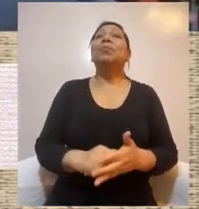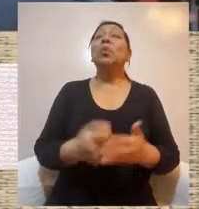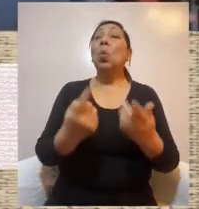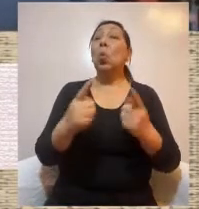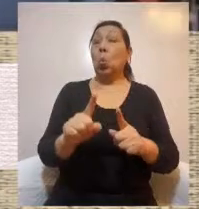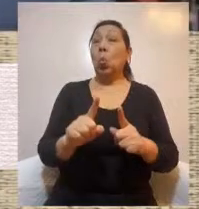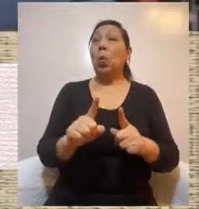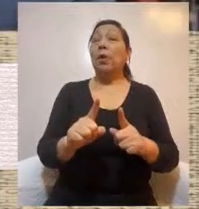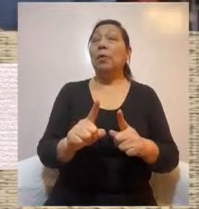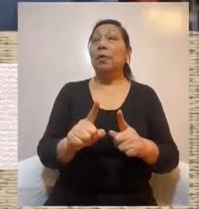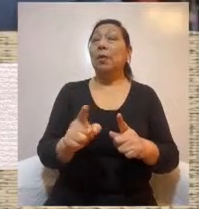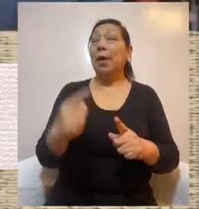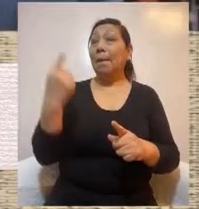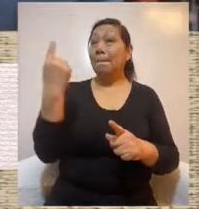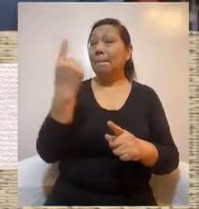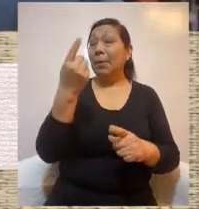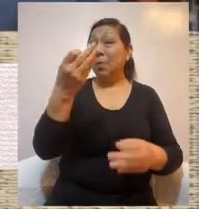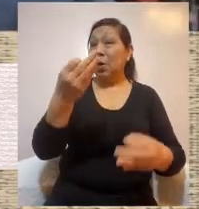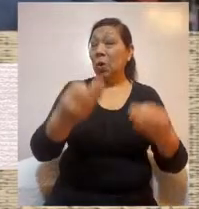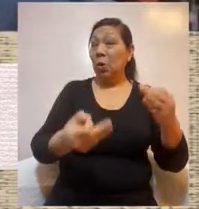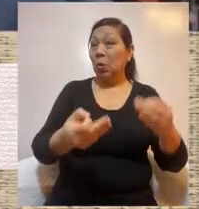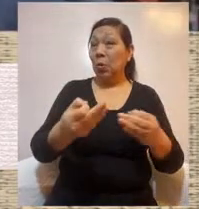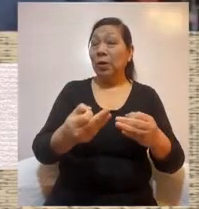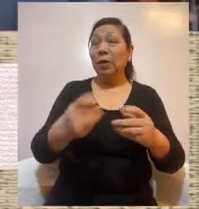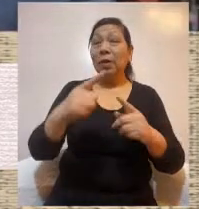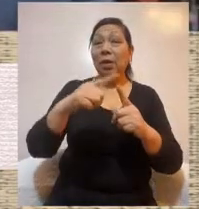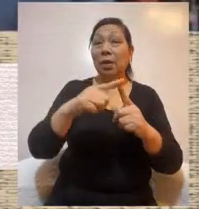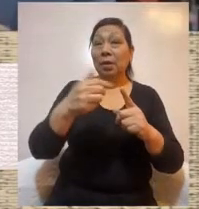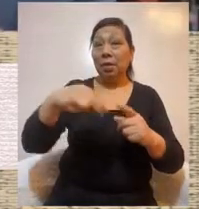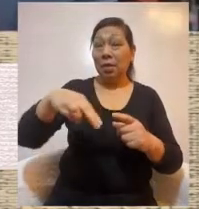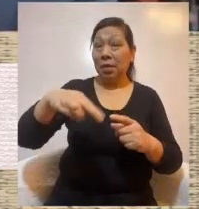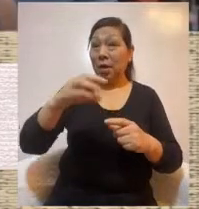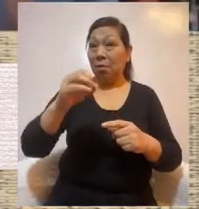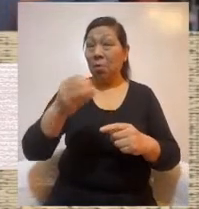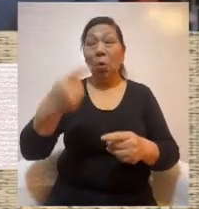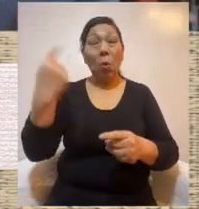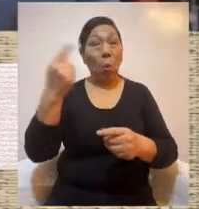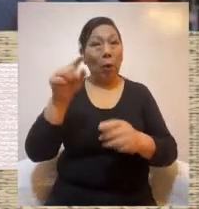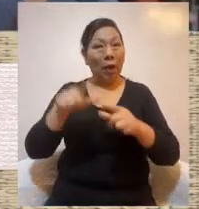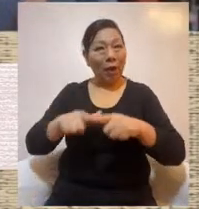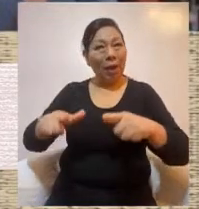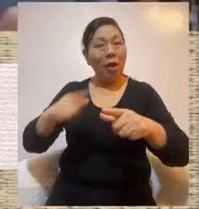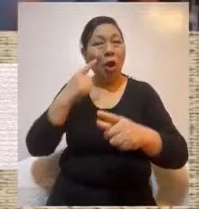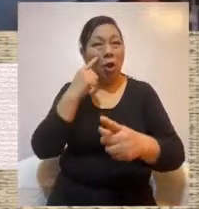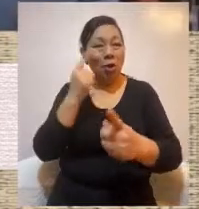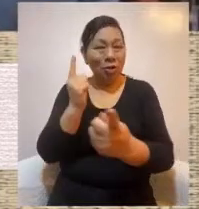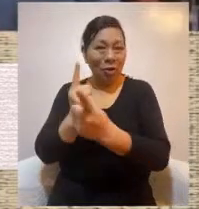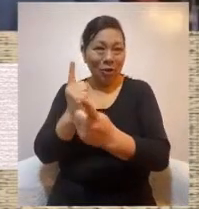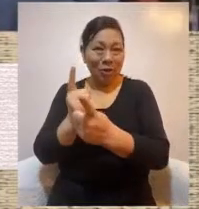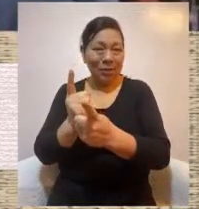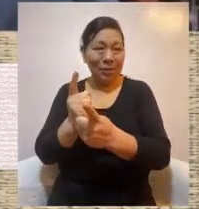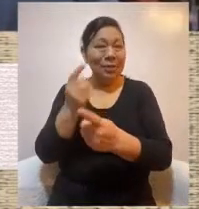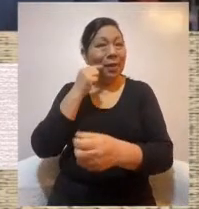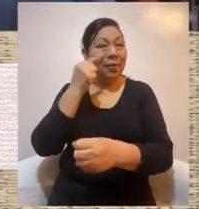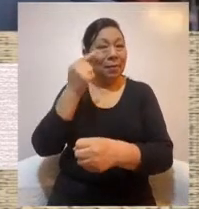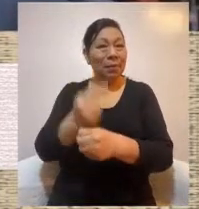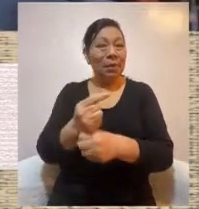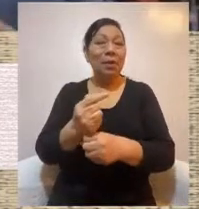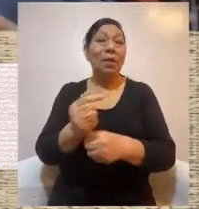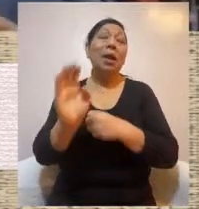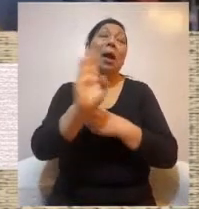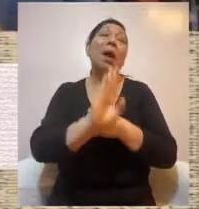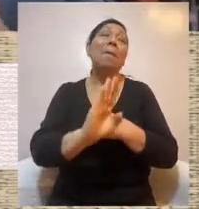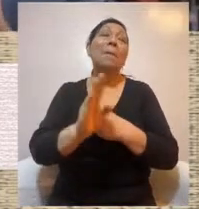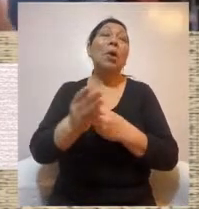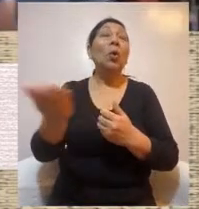Sí, en cuanto a lo que sería el primer juzgado mixto de Tambopata, que es el órgano jurisdiccional que conoce en primera instancia esta demanda de